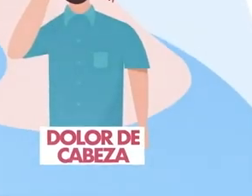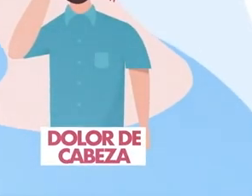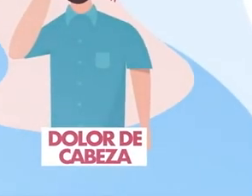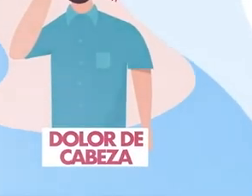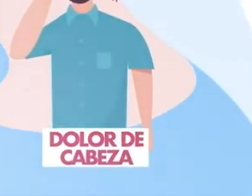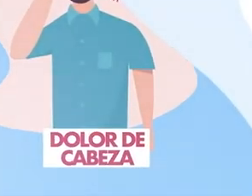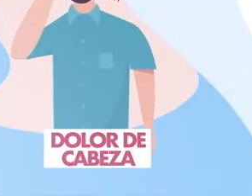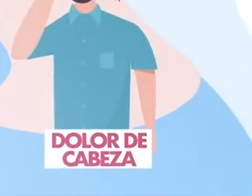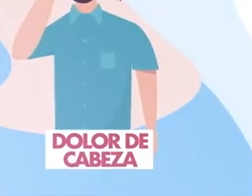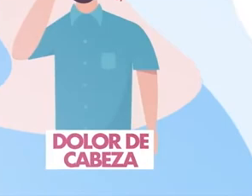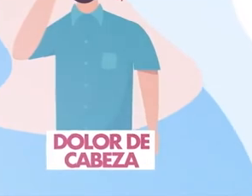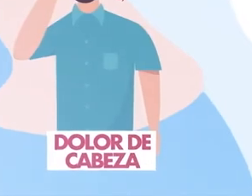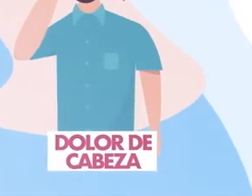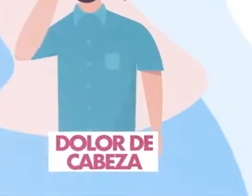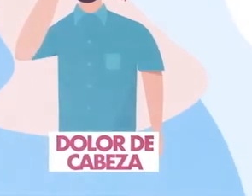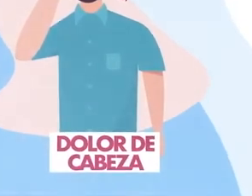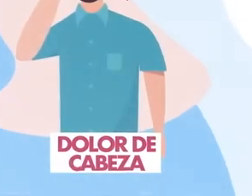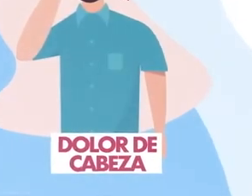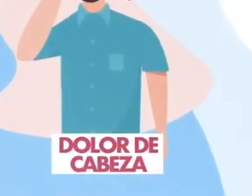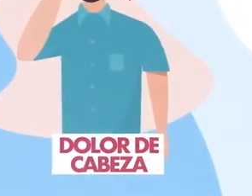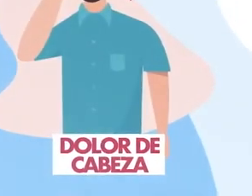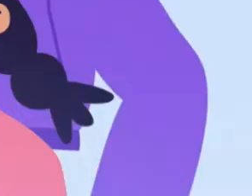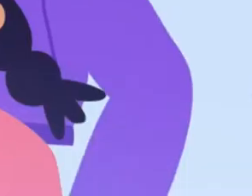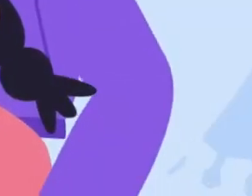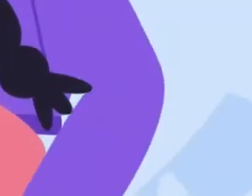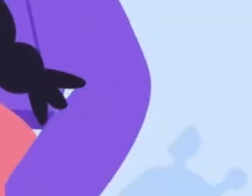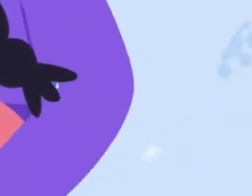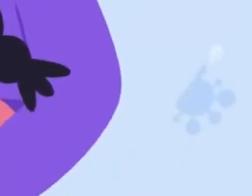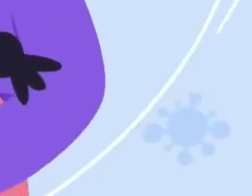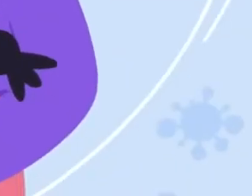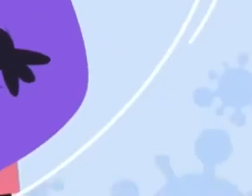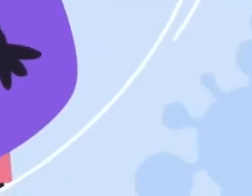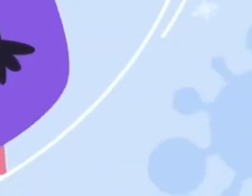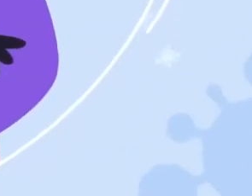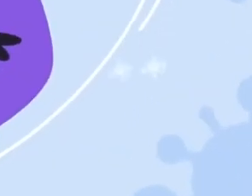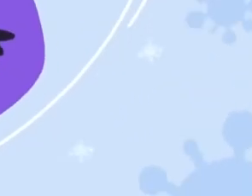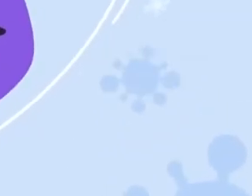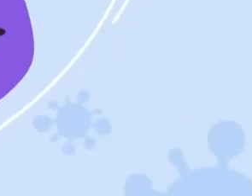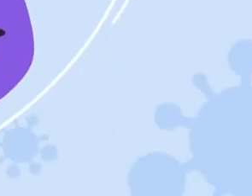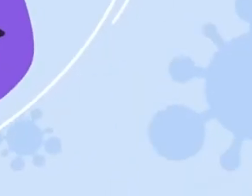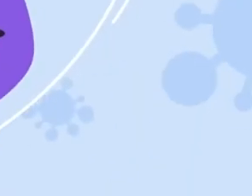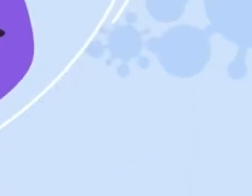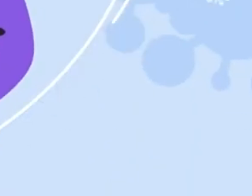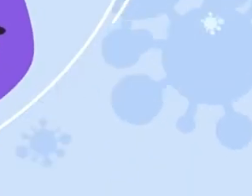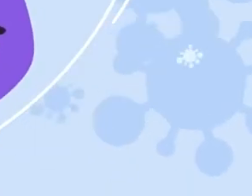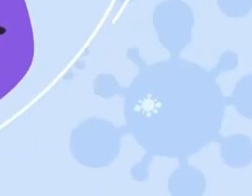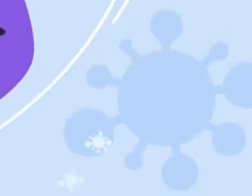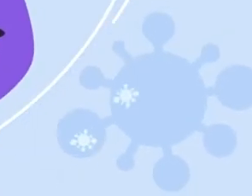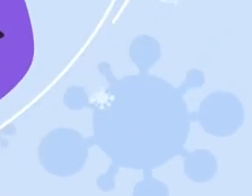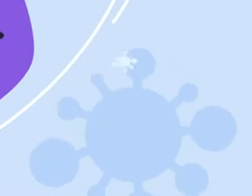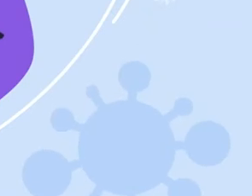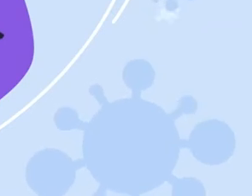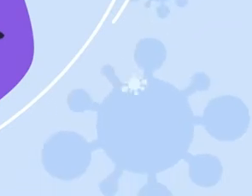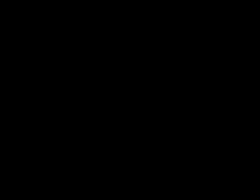Si presentas alguno de estos síntomas, no esperes y visita la unidad médica más cercana a la brevedad